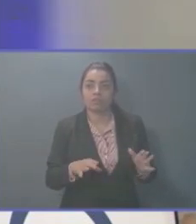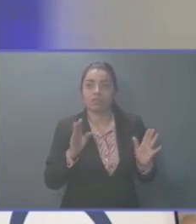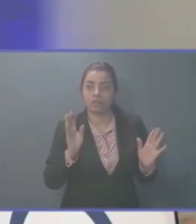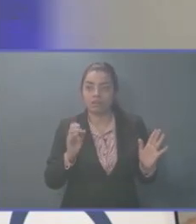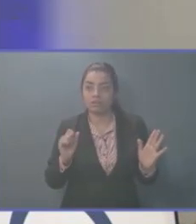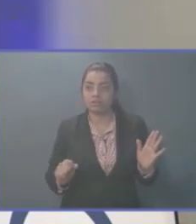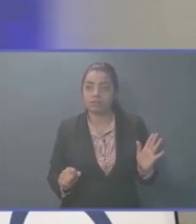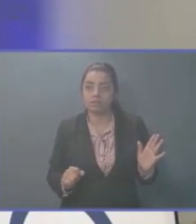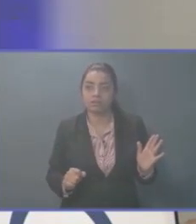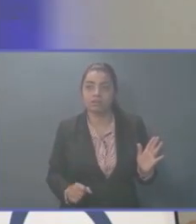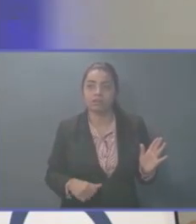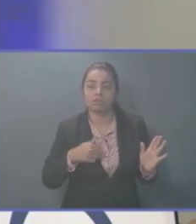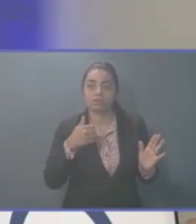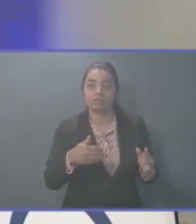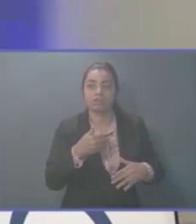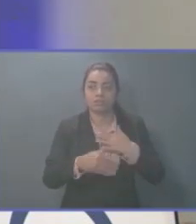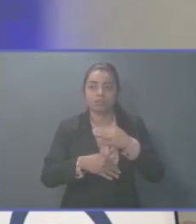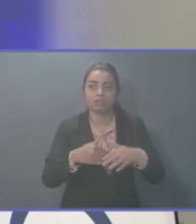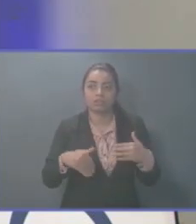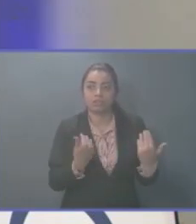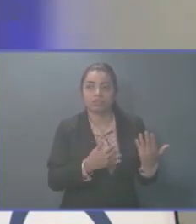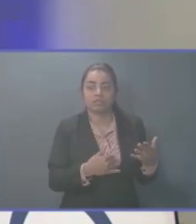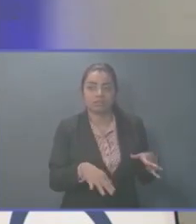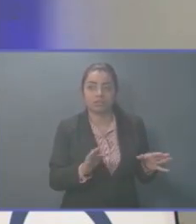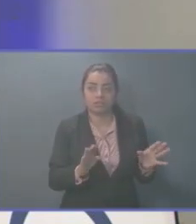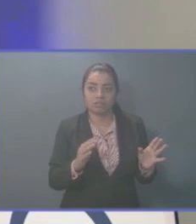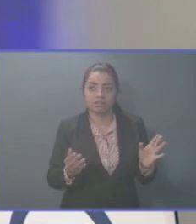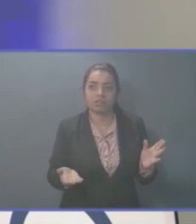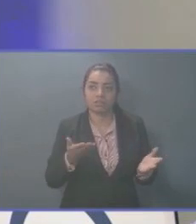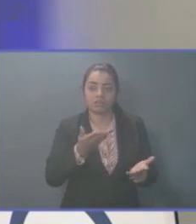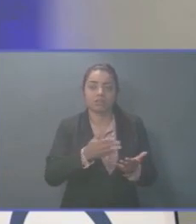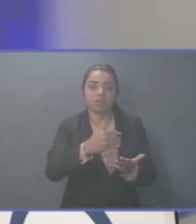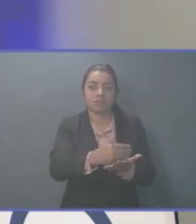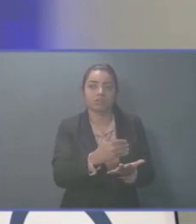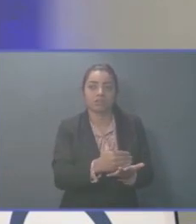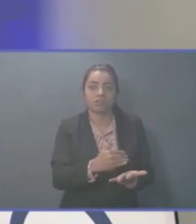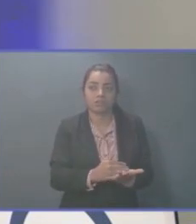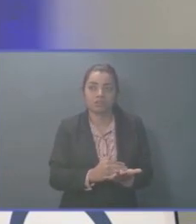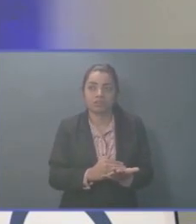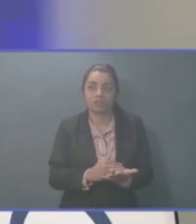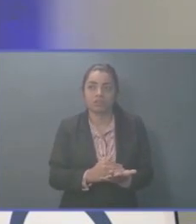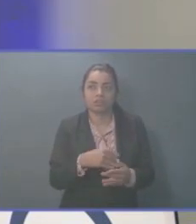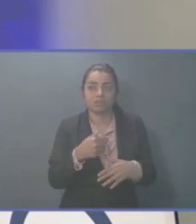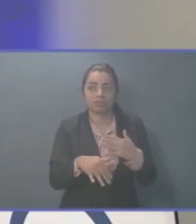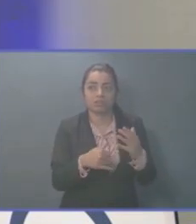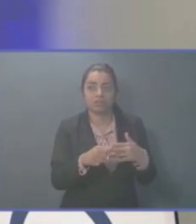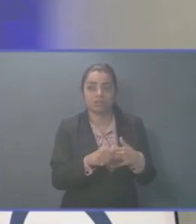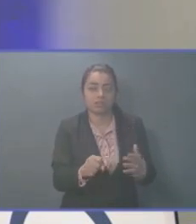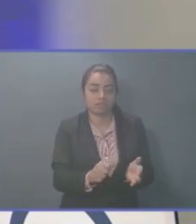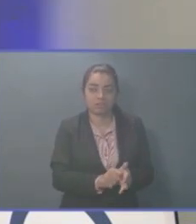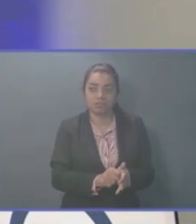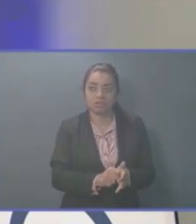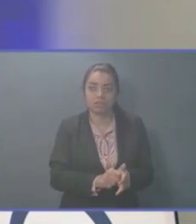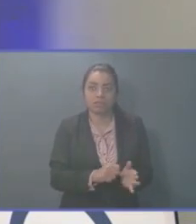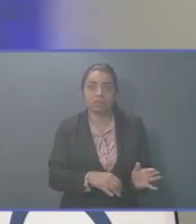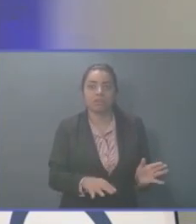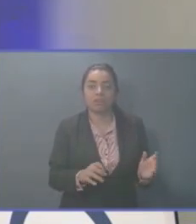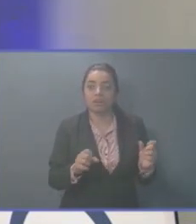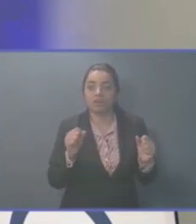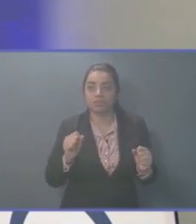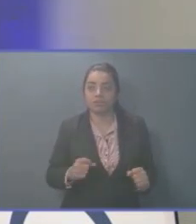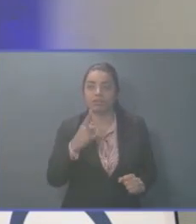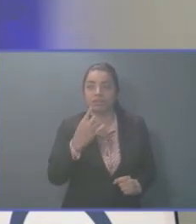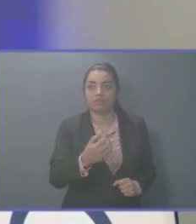una negativa alrededor de contribuir, y no, hemos sido desde la Asamblea Legislativa también